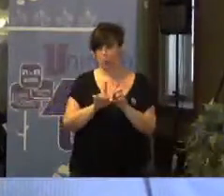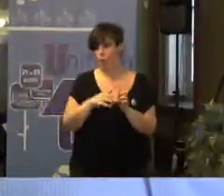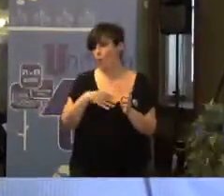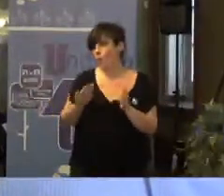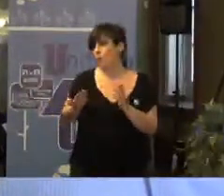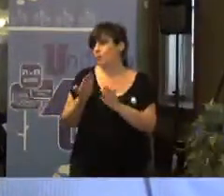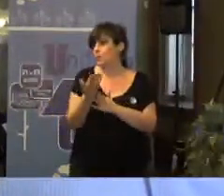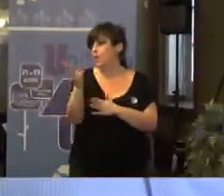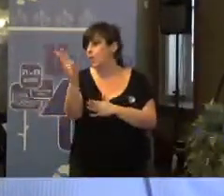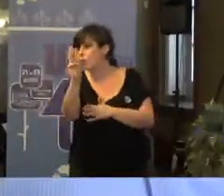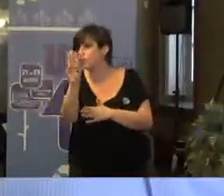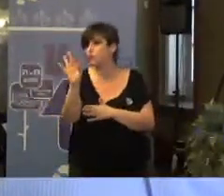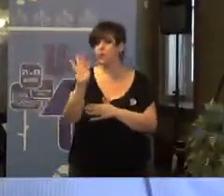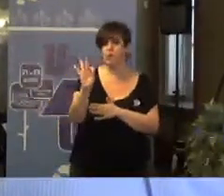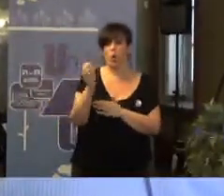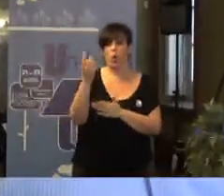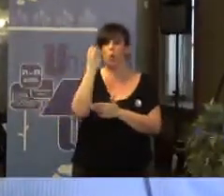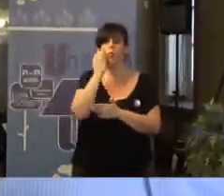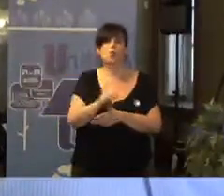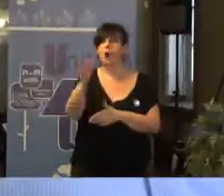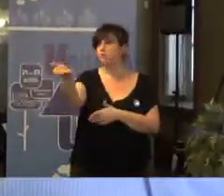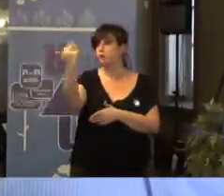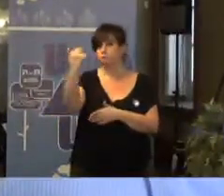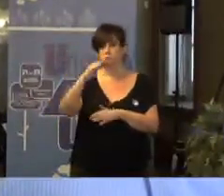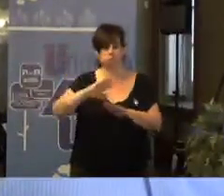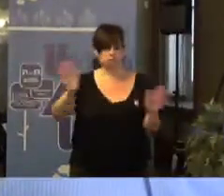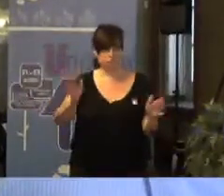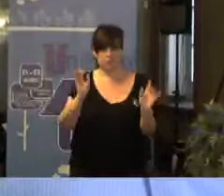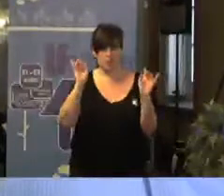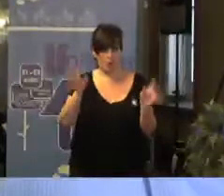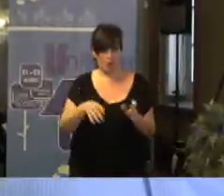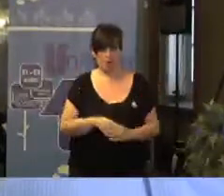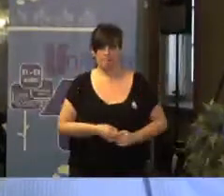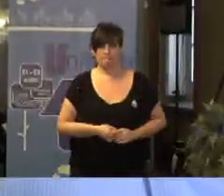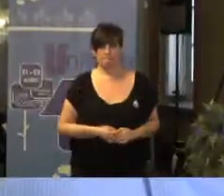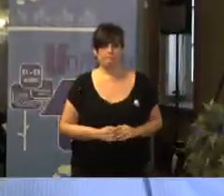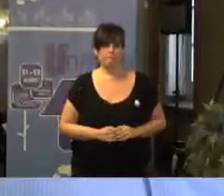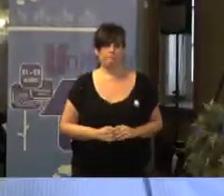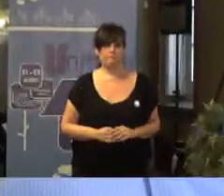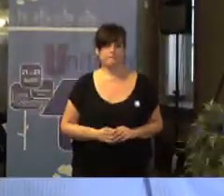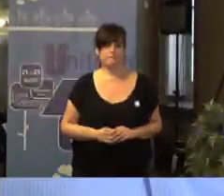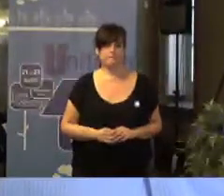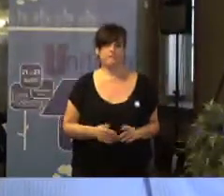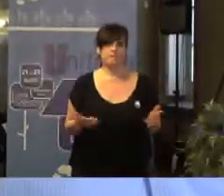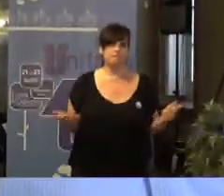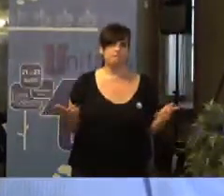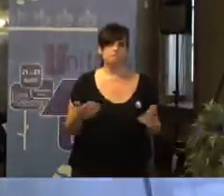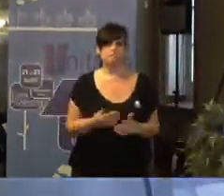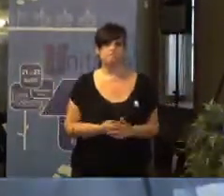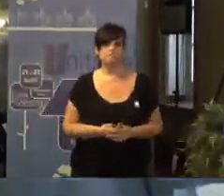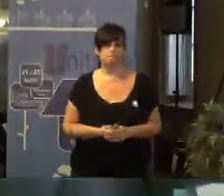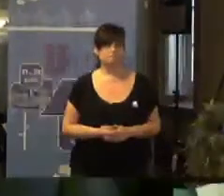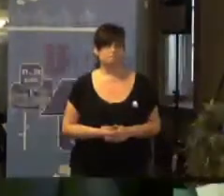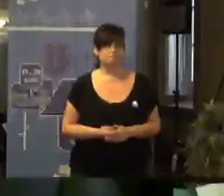vodka ou simplemente unha Coca-Cola. Entonces, hai outro eixo de coordenadas